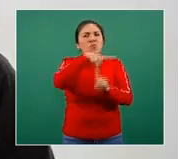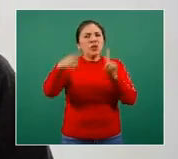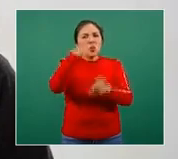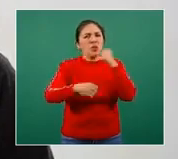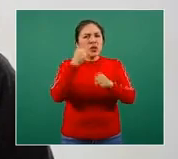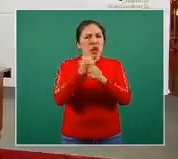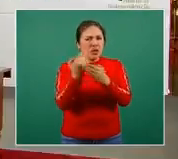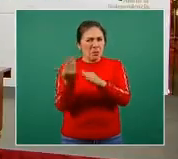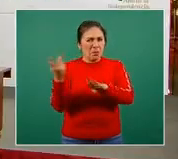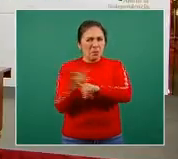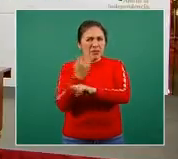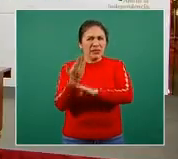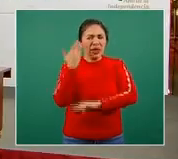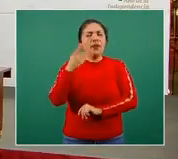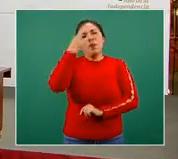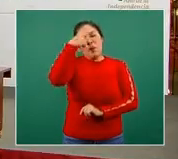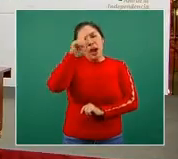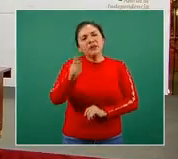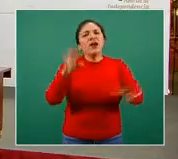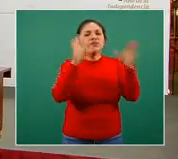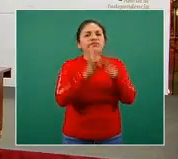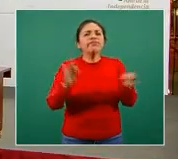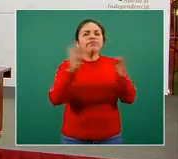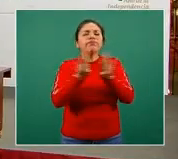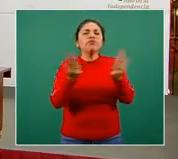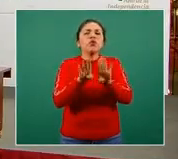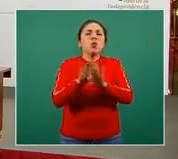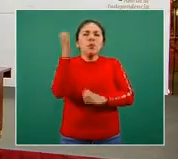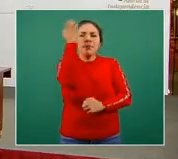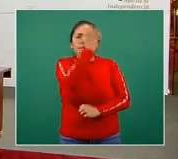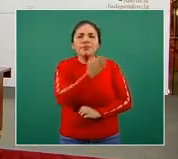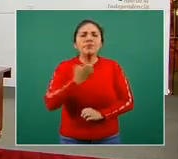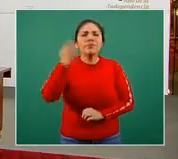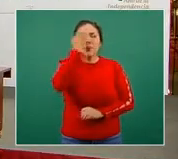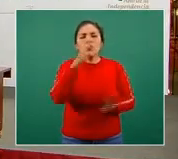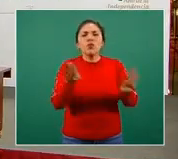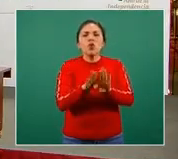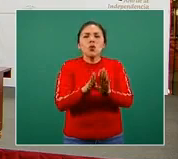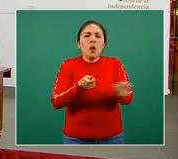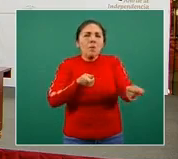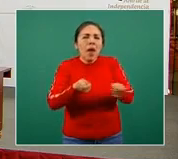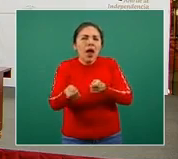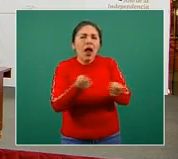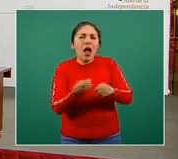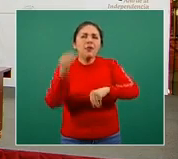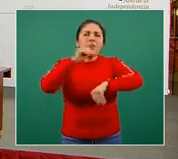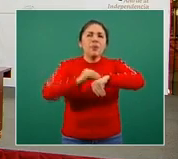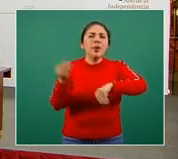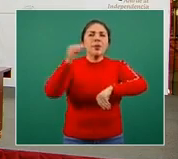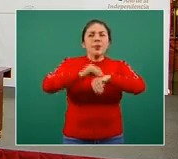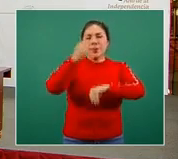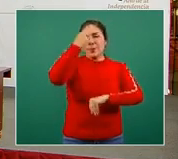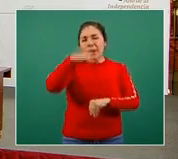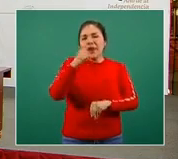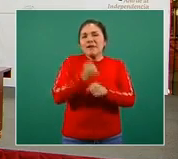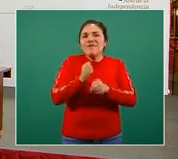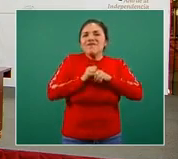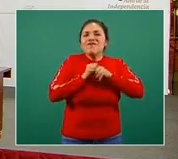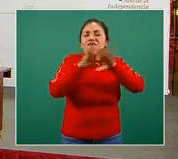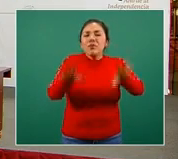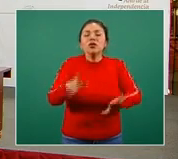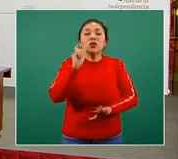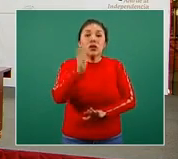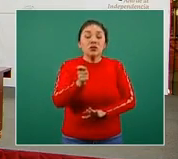pasado en función precisamente del análisis y la implementación de todo lo que tiene que ver con la información